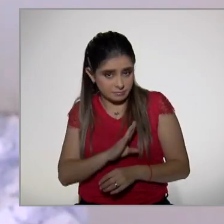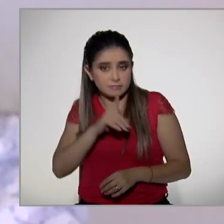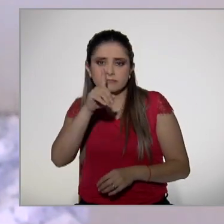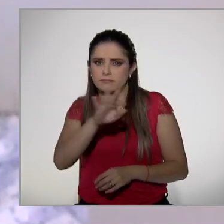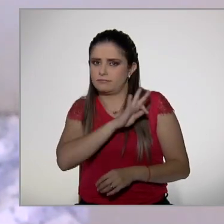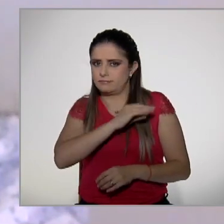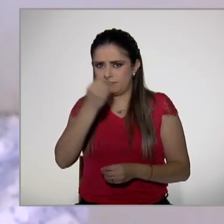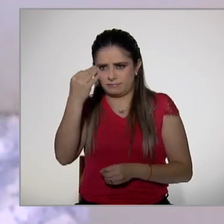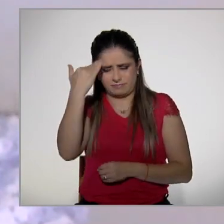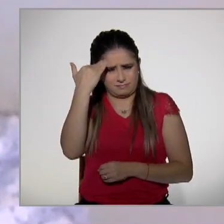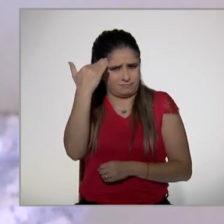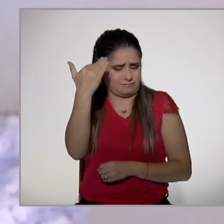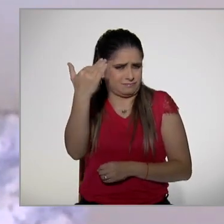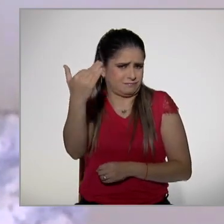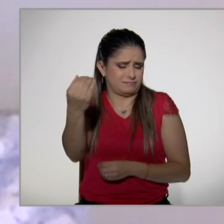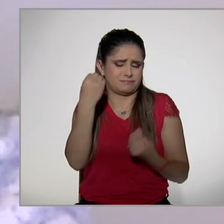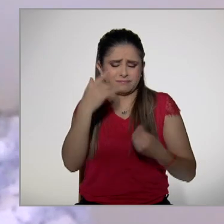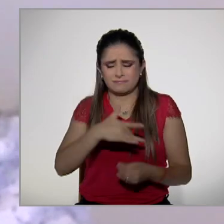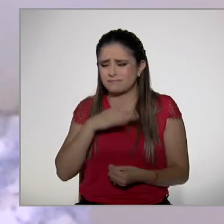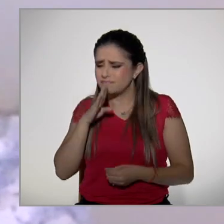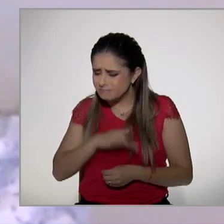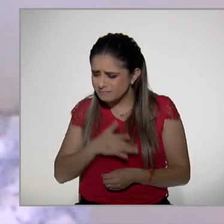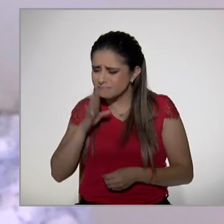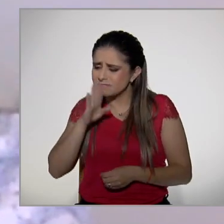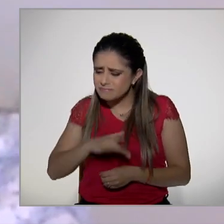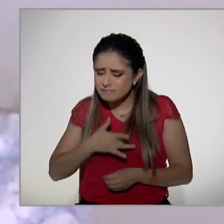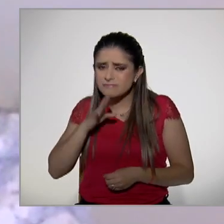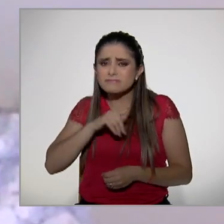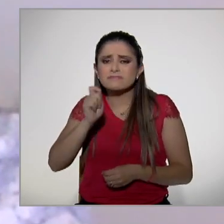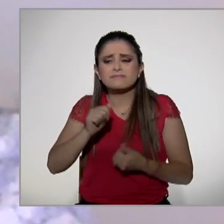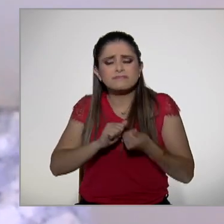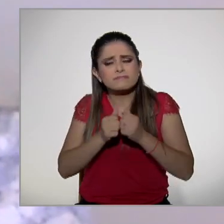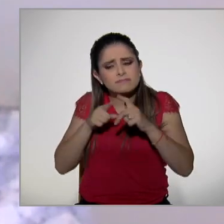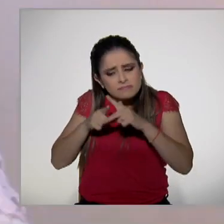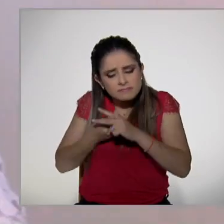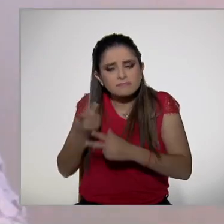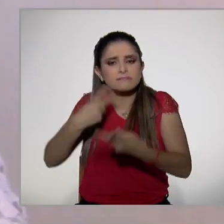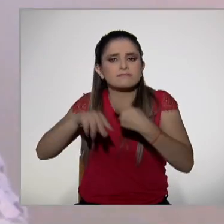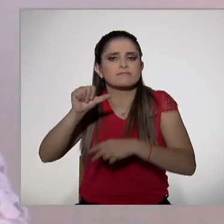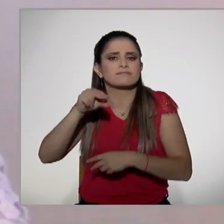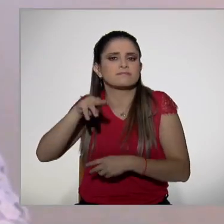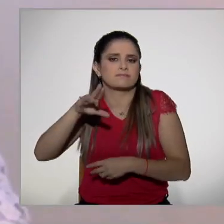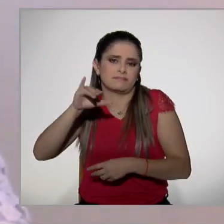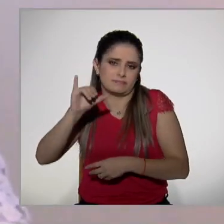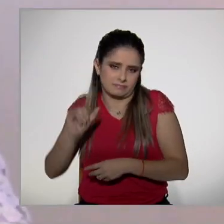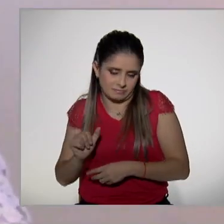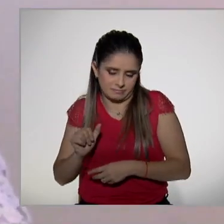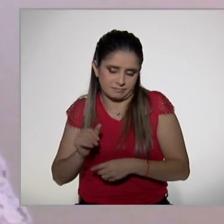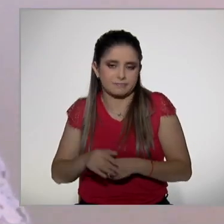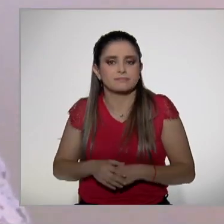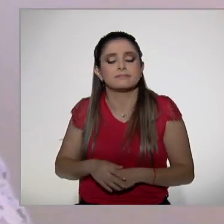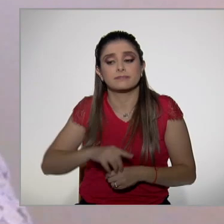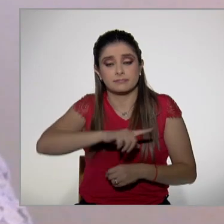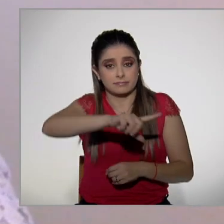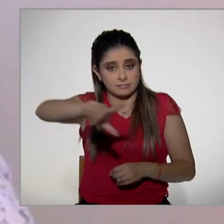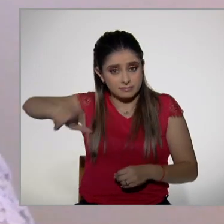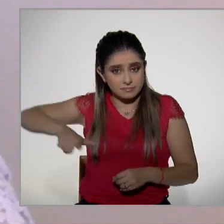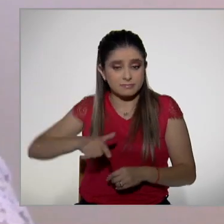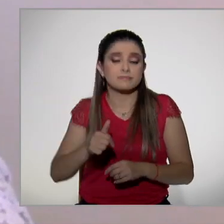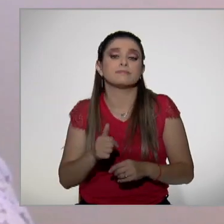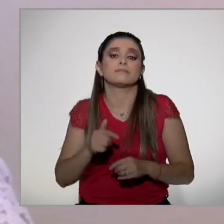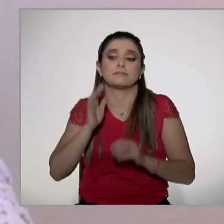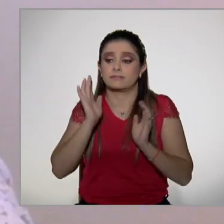mucho tiempo cuando inicia la anemia o las formas leves pero posteriormente los síntomas se van aumentando